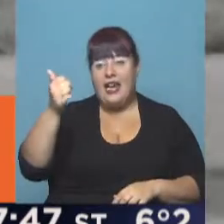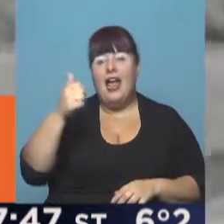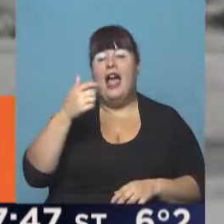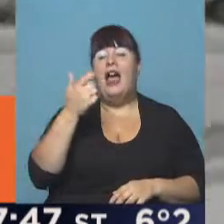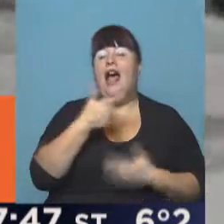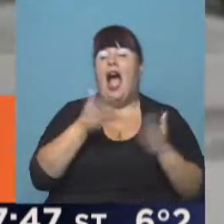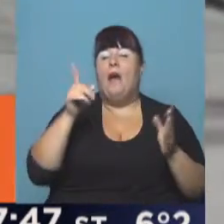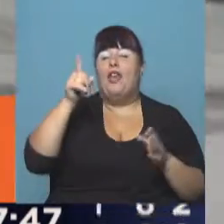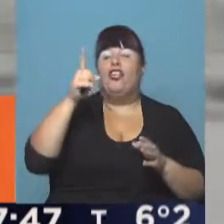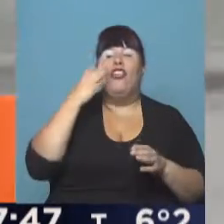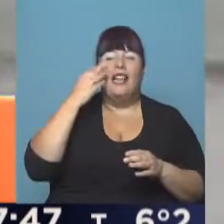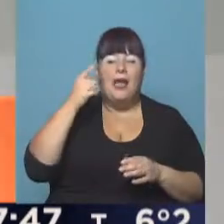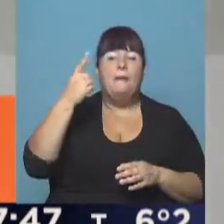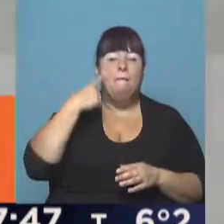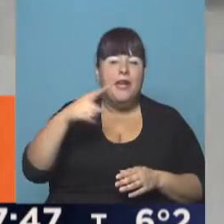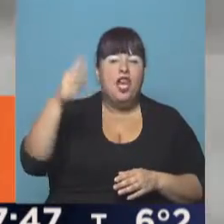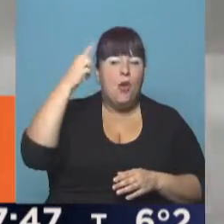abierto británico de